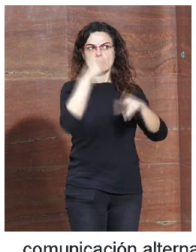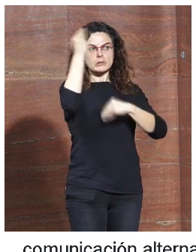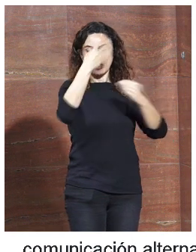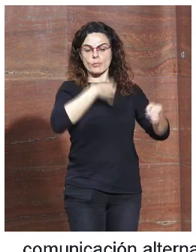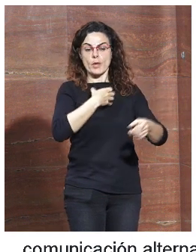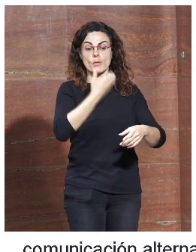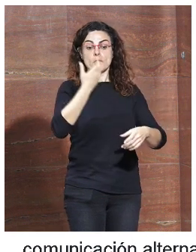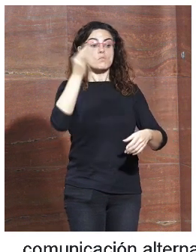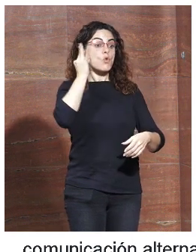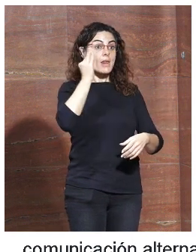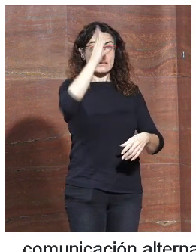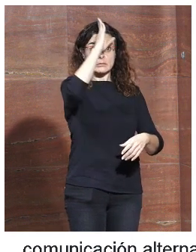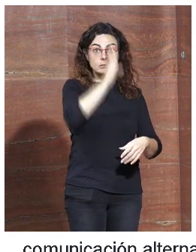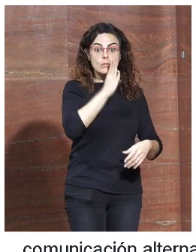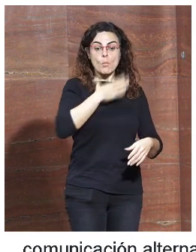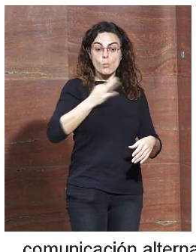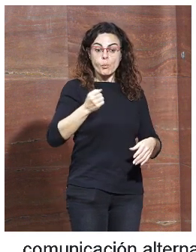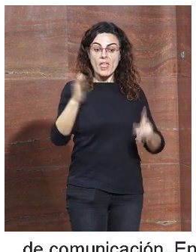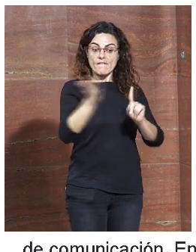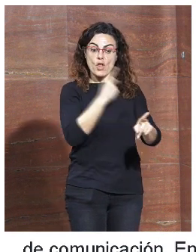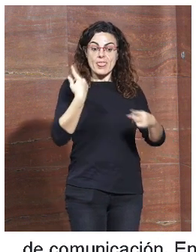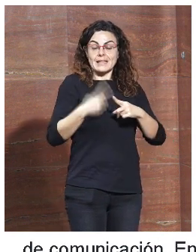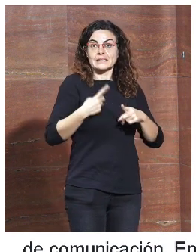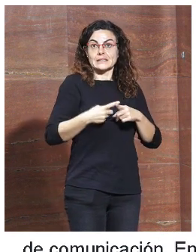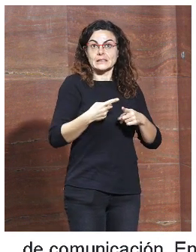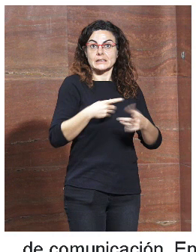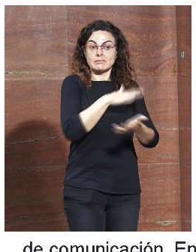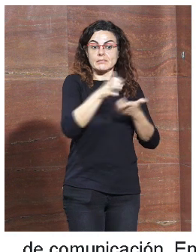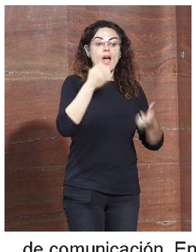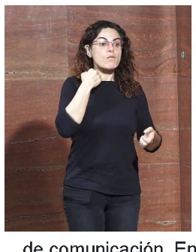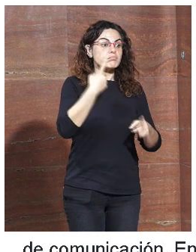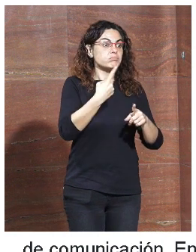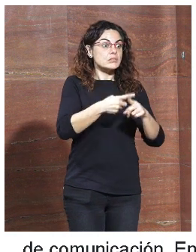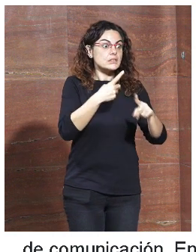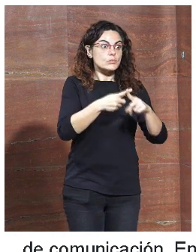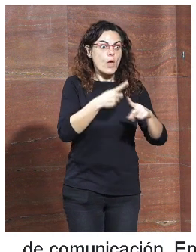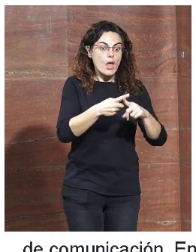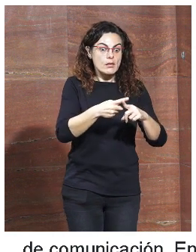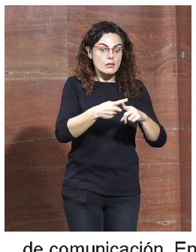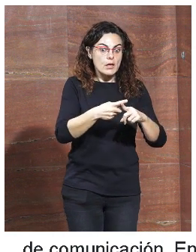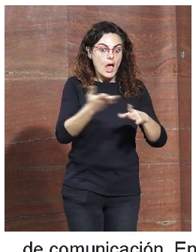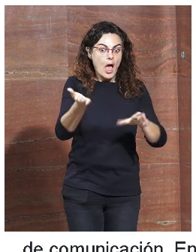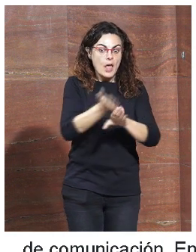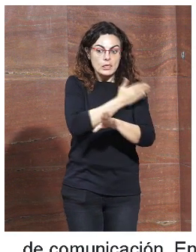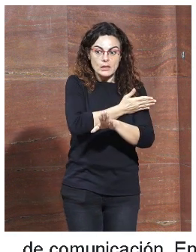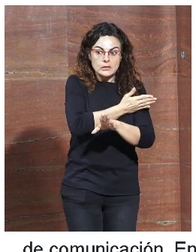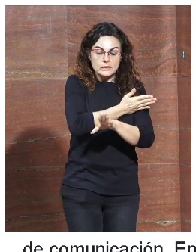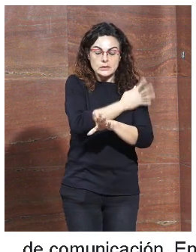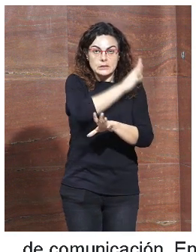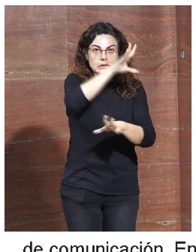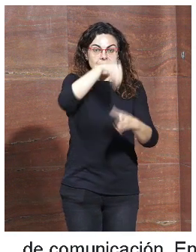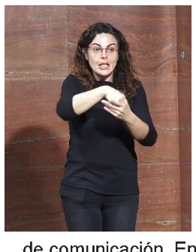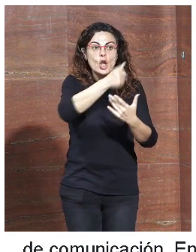mujeres con parálisis cerebral pudieran ser víctimas de violencia sexual, que ni siquiera teníamos dentro de